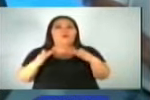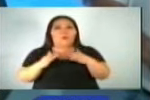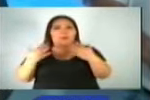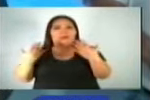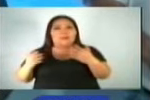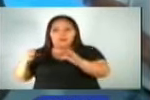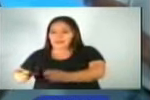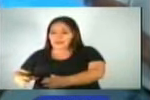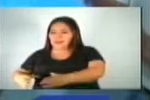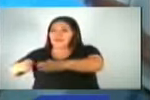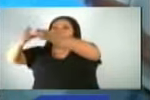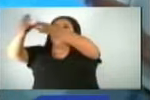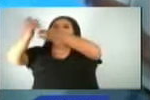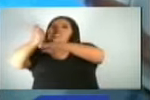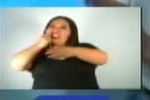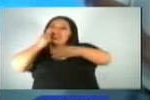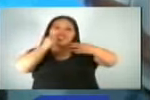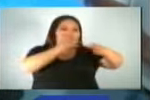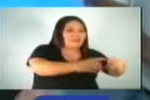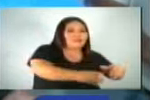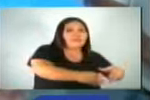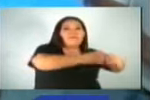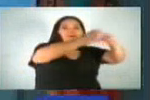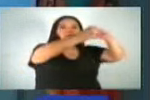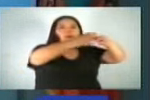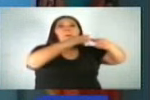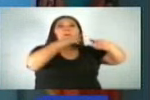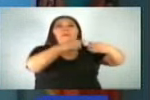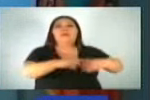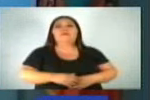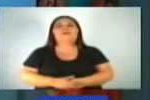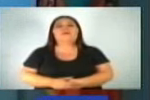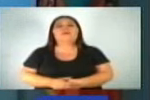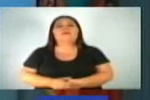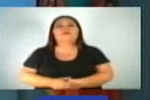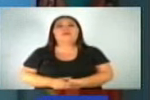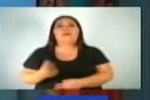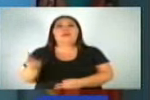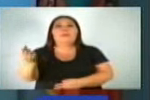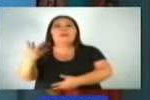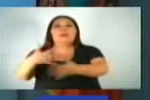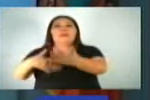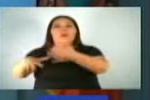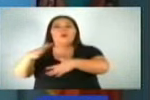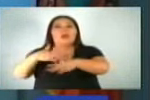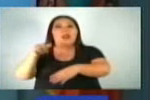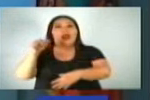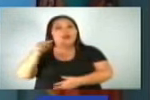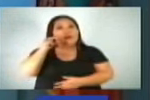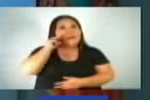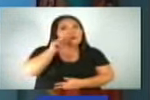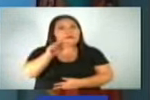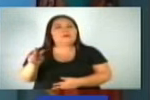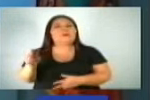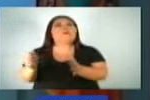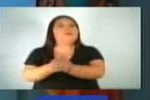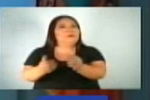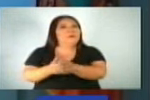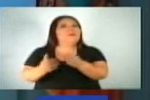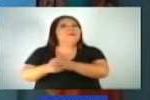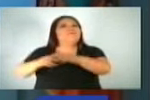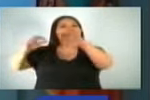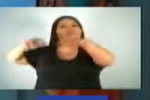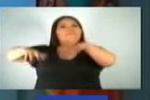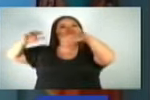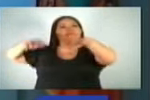postes de concreto en los taludes donde está el viaducto. Las zonas costeras serán las primeras en verse afectadas por estas lluvias, es por eso